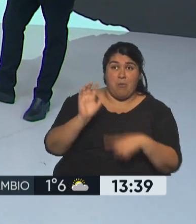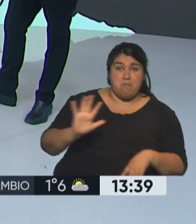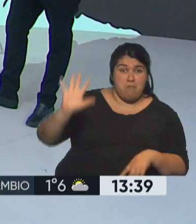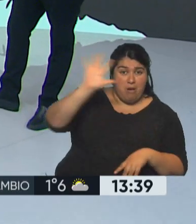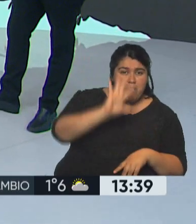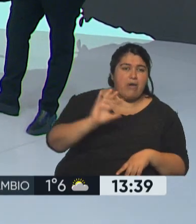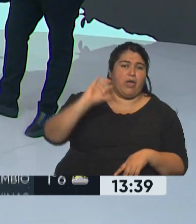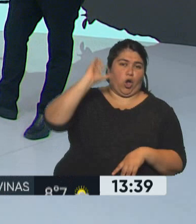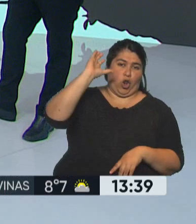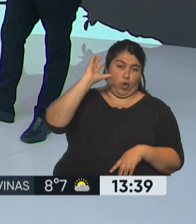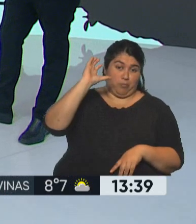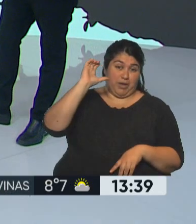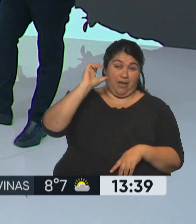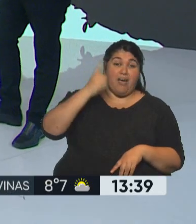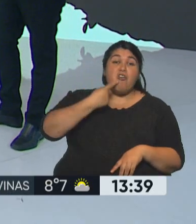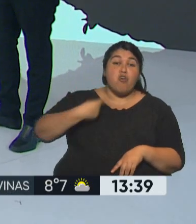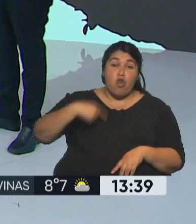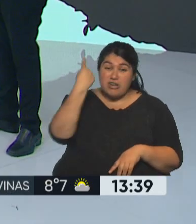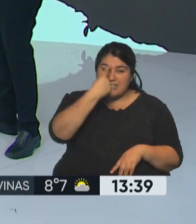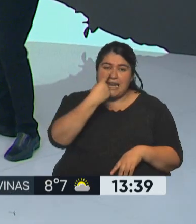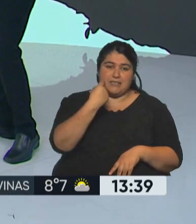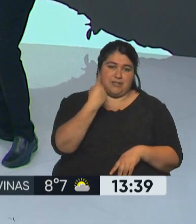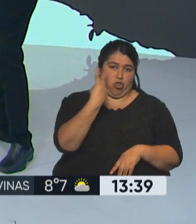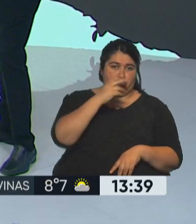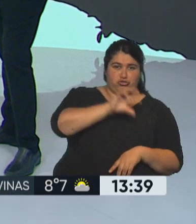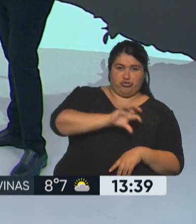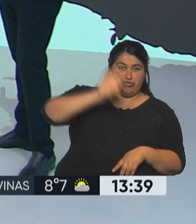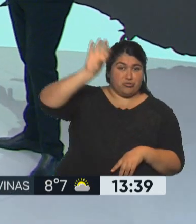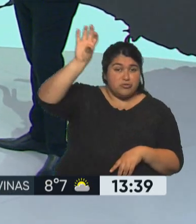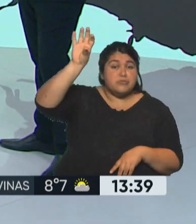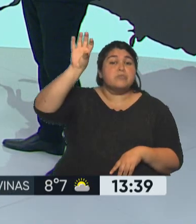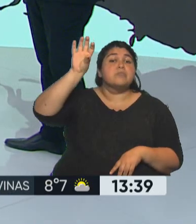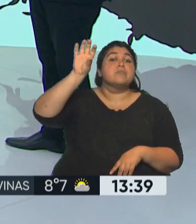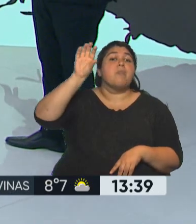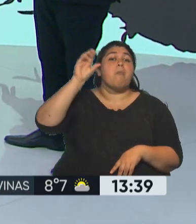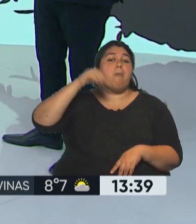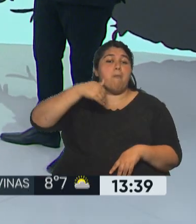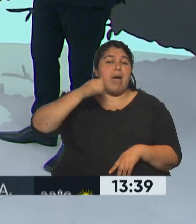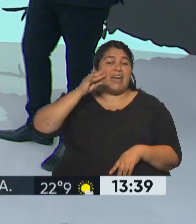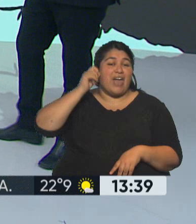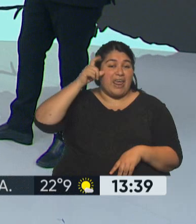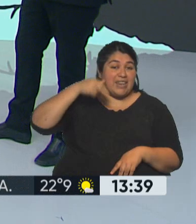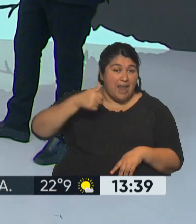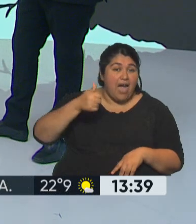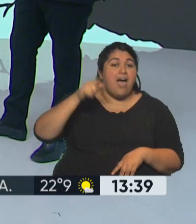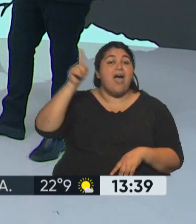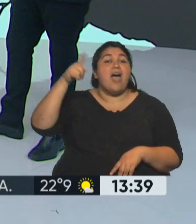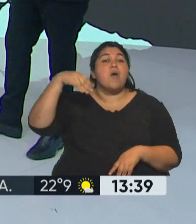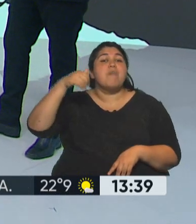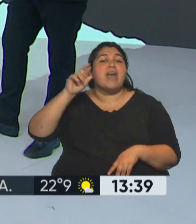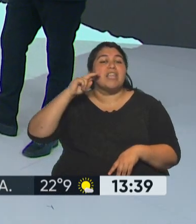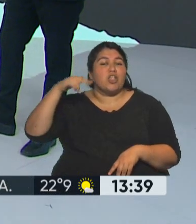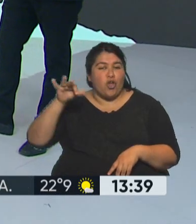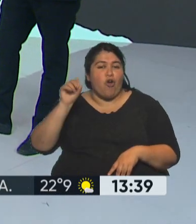de Colombia. Bueno, lo que está pintado en celeste, 2 departamentos importantes, Magdalena, Nariño, pero veamos el triunfo